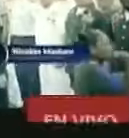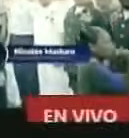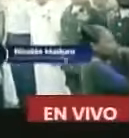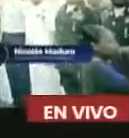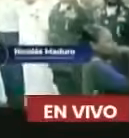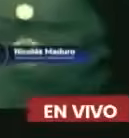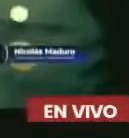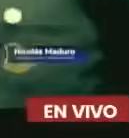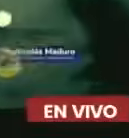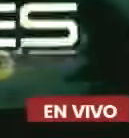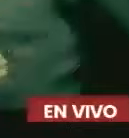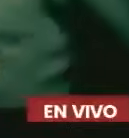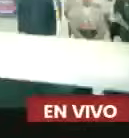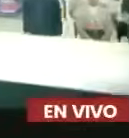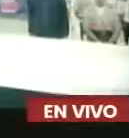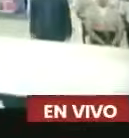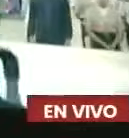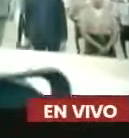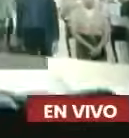Miércoles.